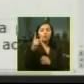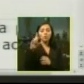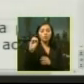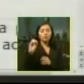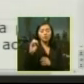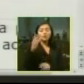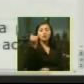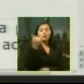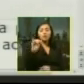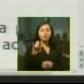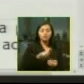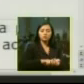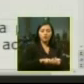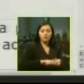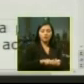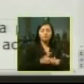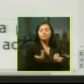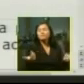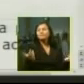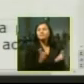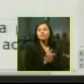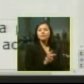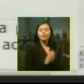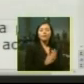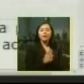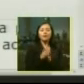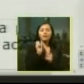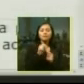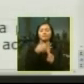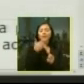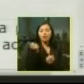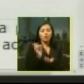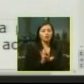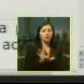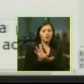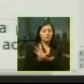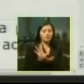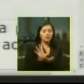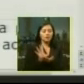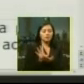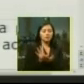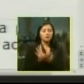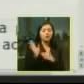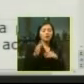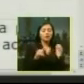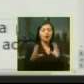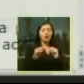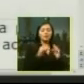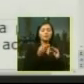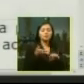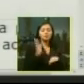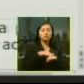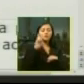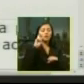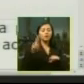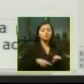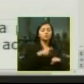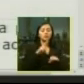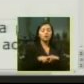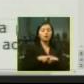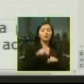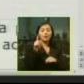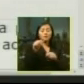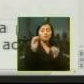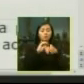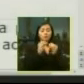ius sanguinis. Y debería eliminarse asimismo lo que habla de nacionalidad. Este